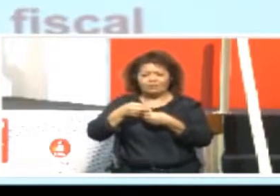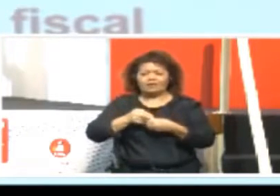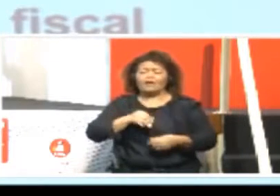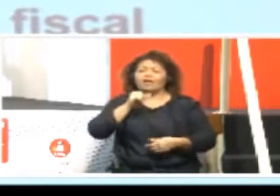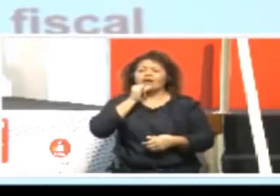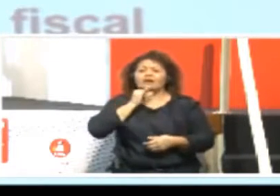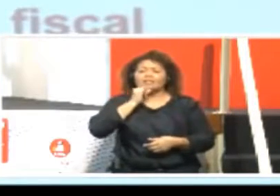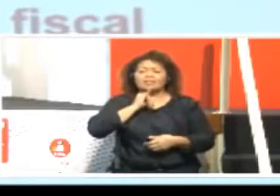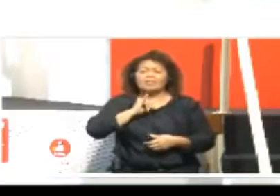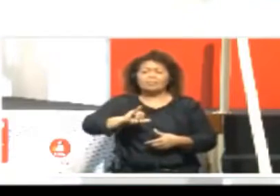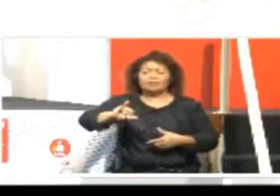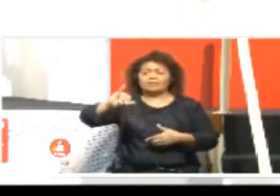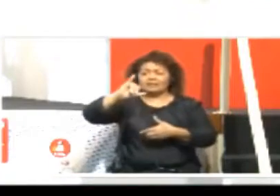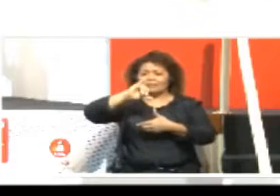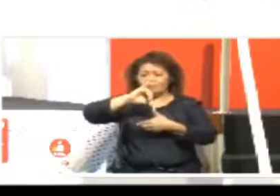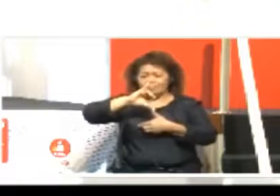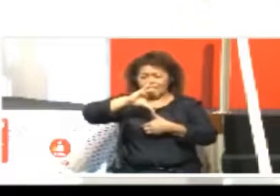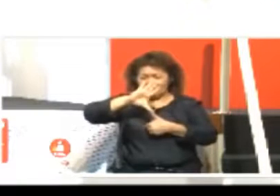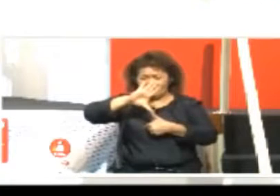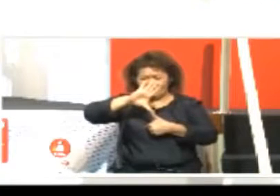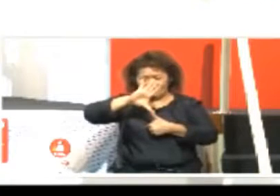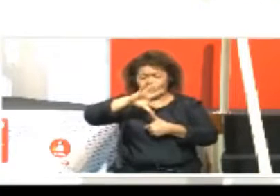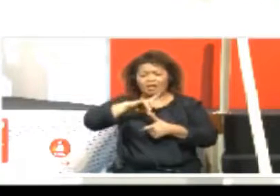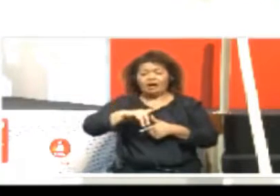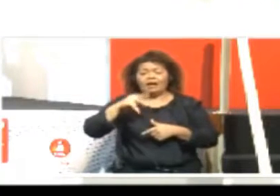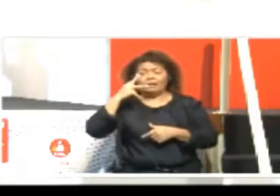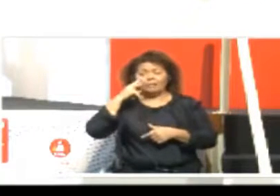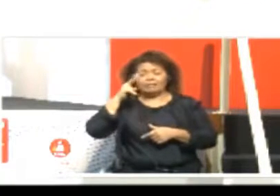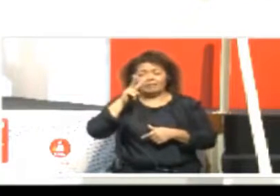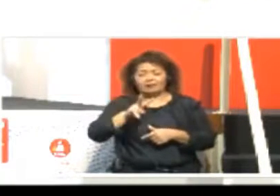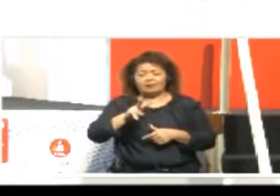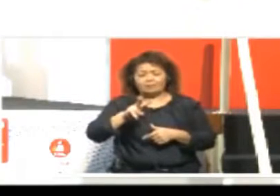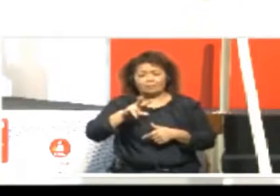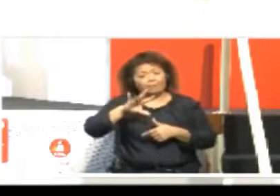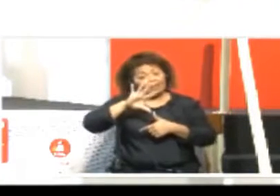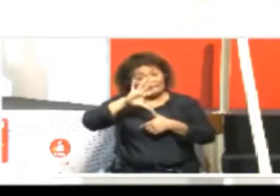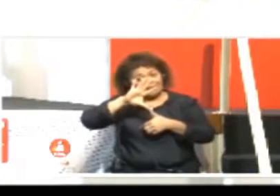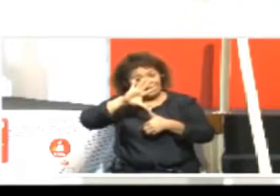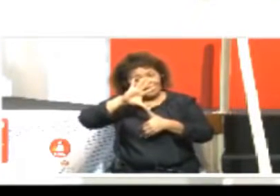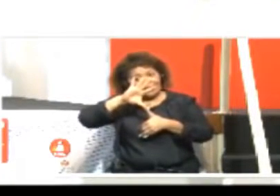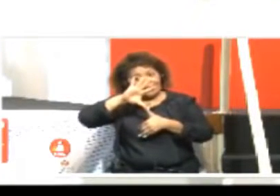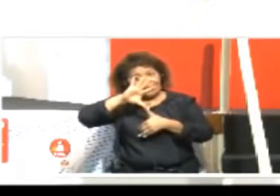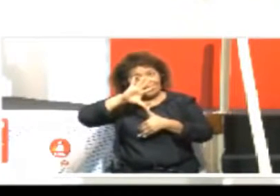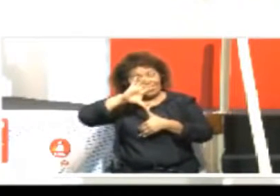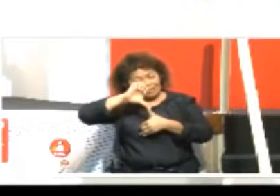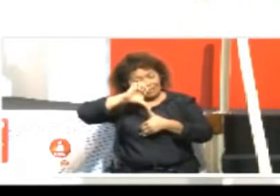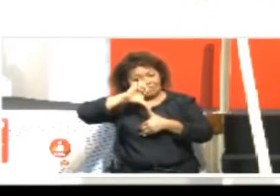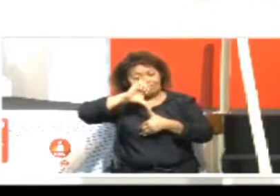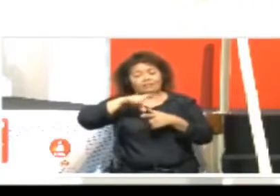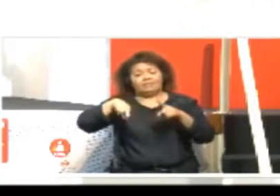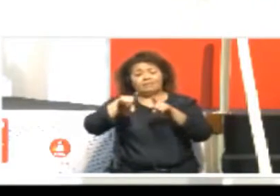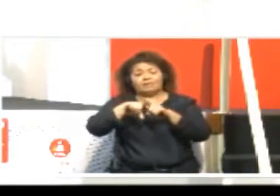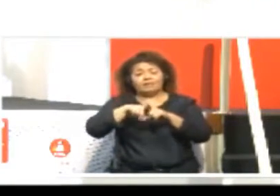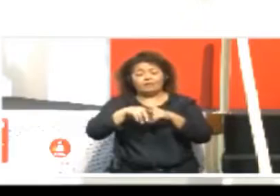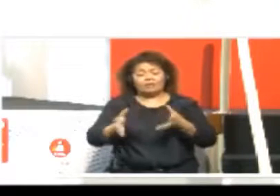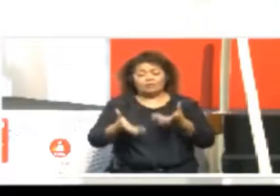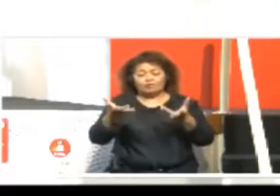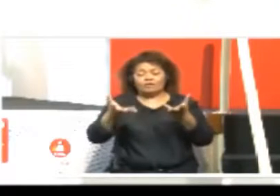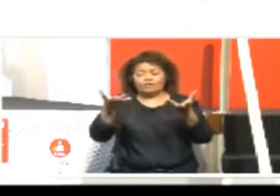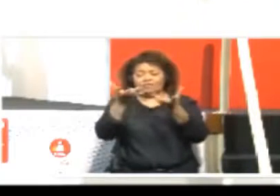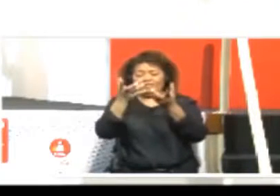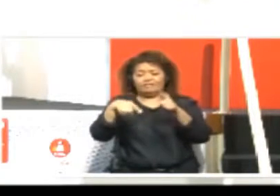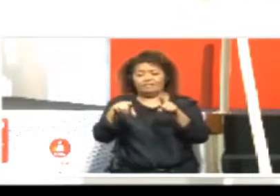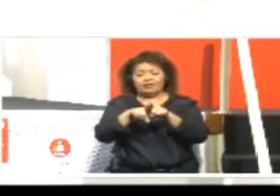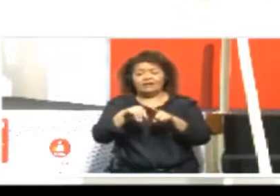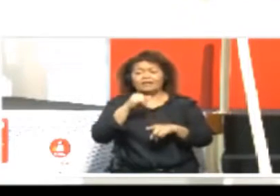implementado algo para promover o manejar los riesgos fiscales. Y vamos a ver ejemplos en Latinoamérica que han